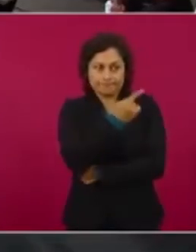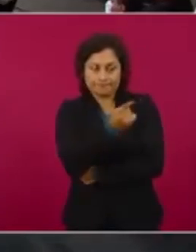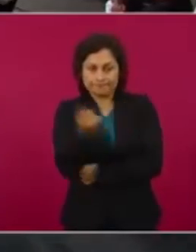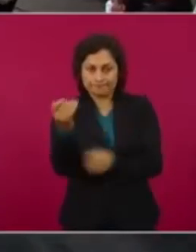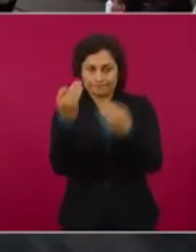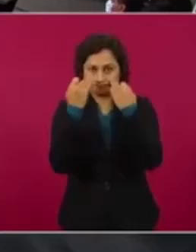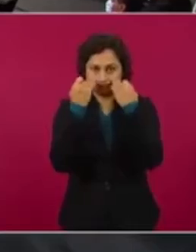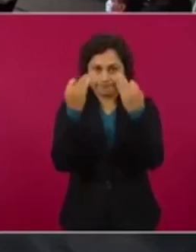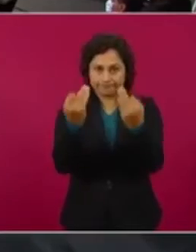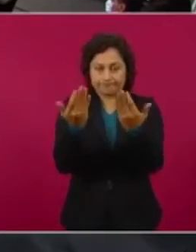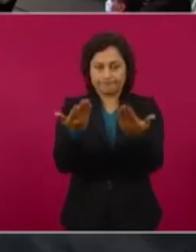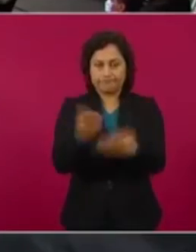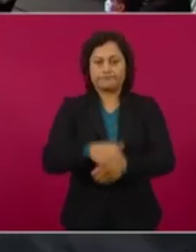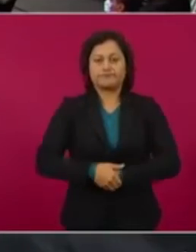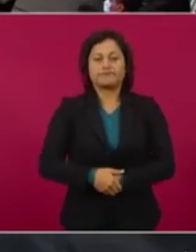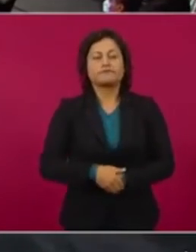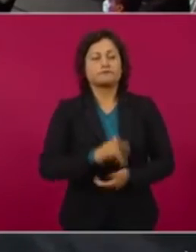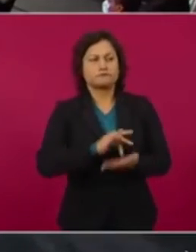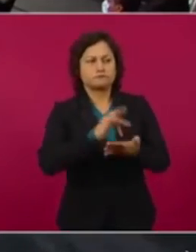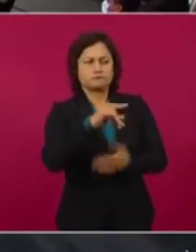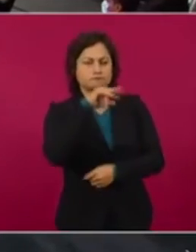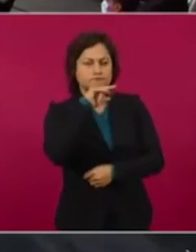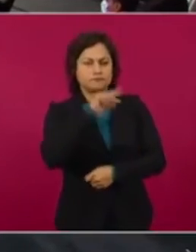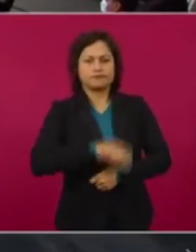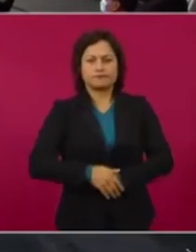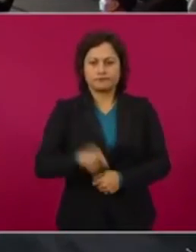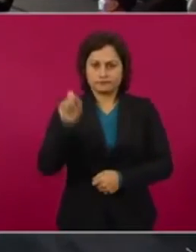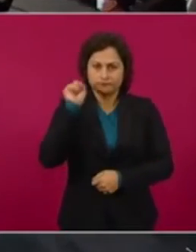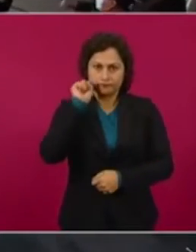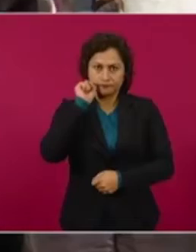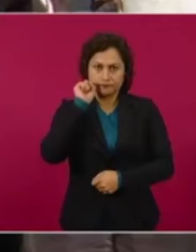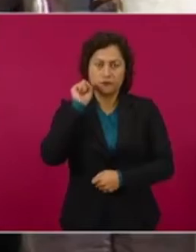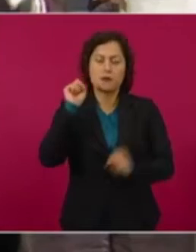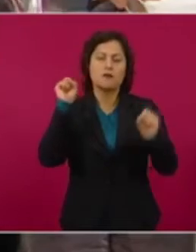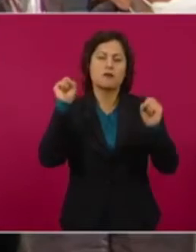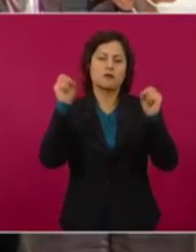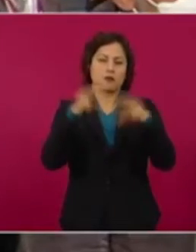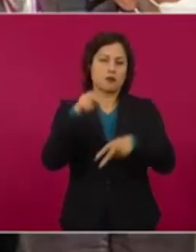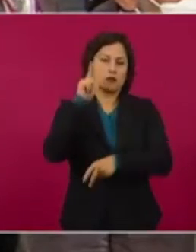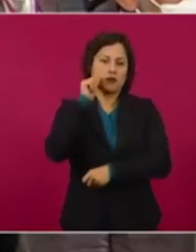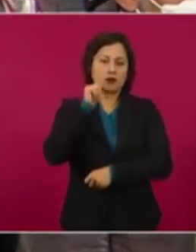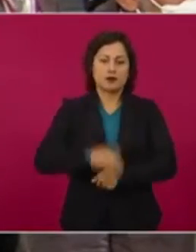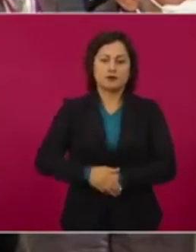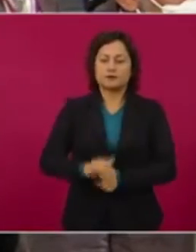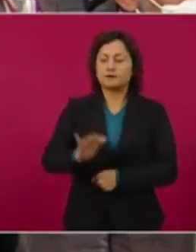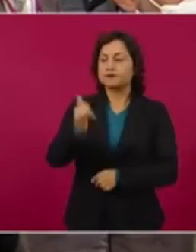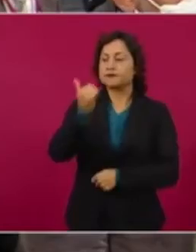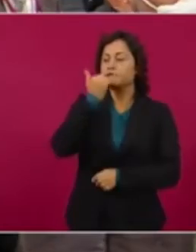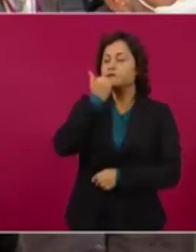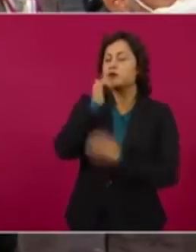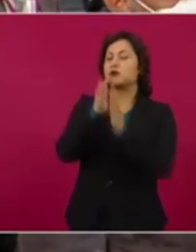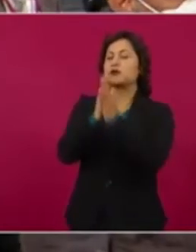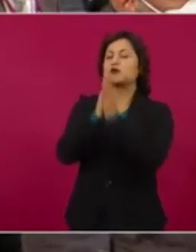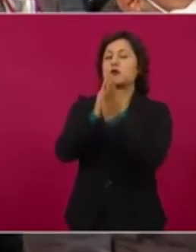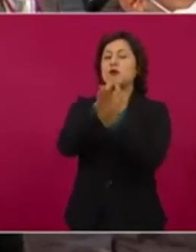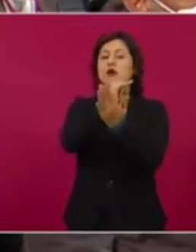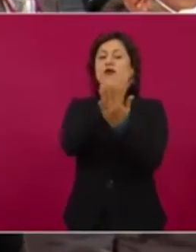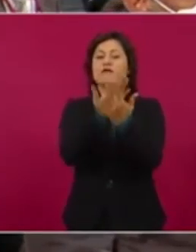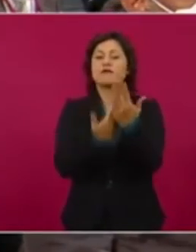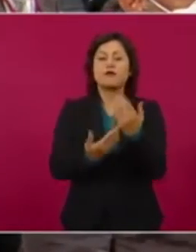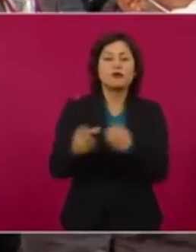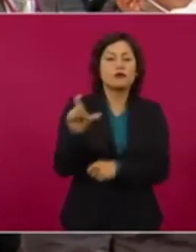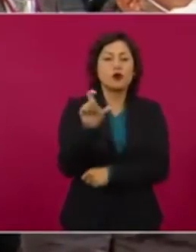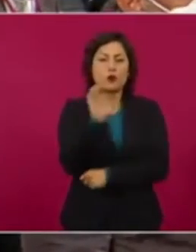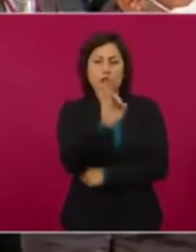vemos. Y nada más, si nos podría dar la fecha de informe donde pudieran estar